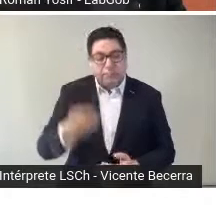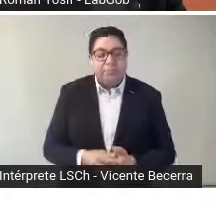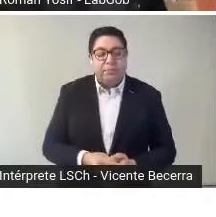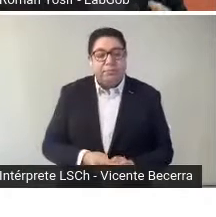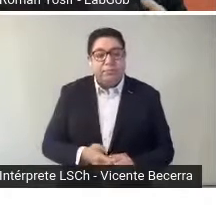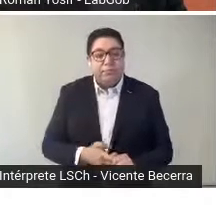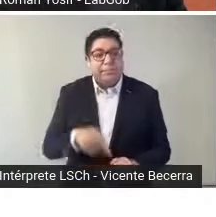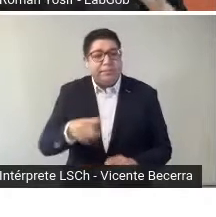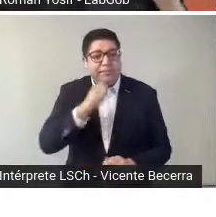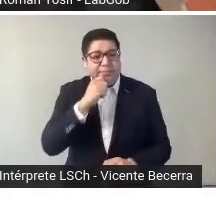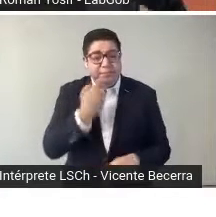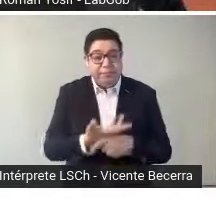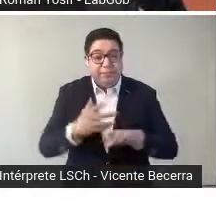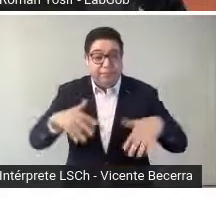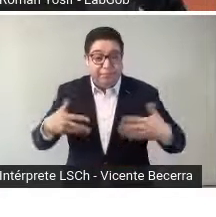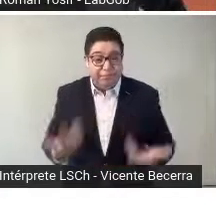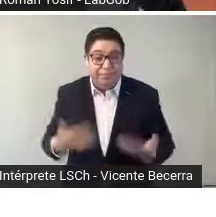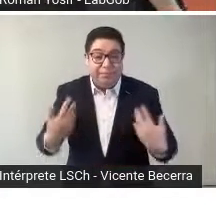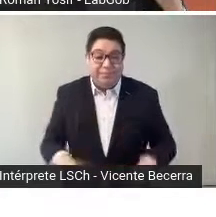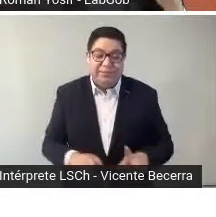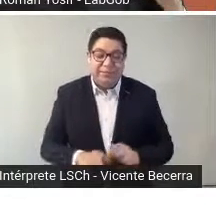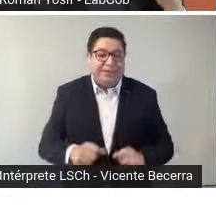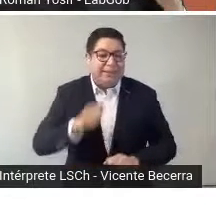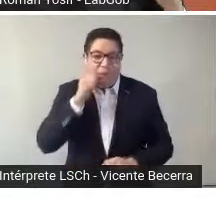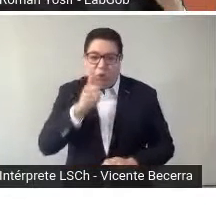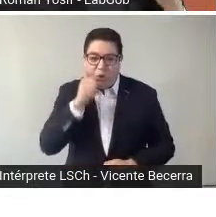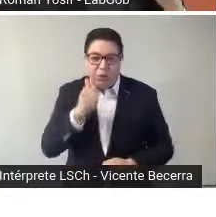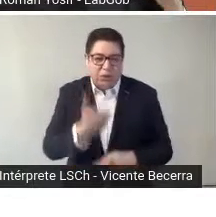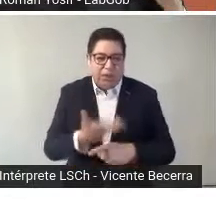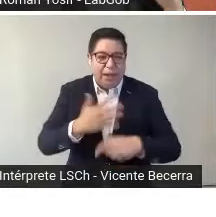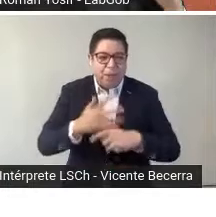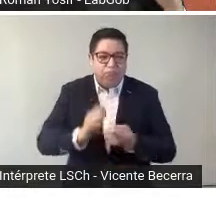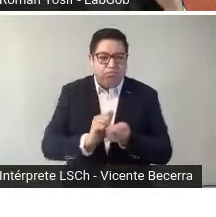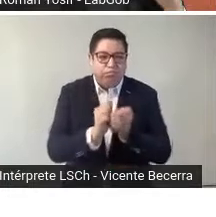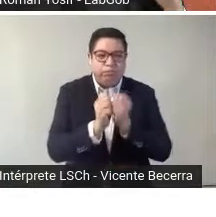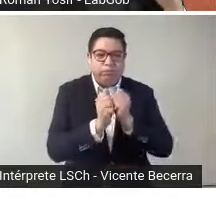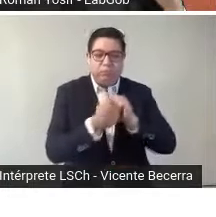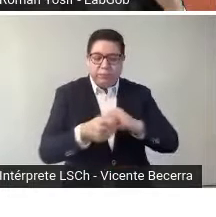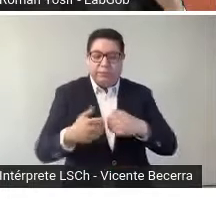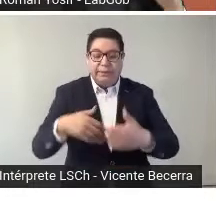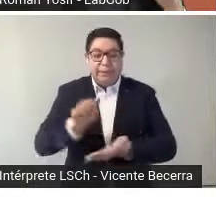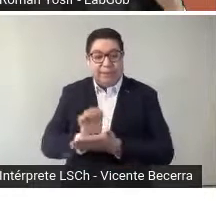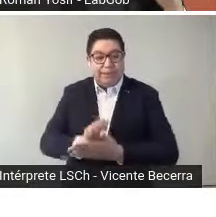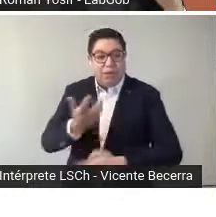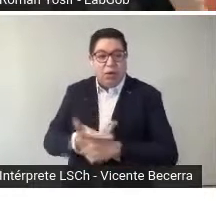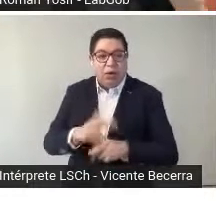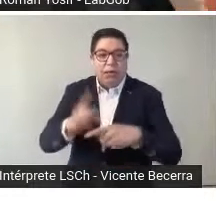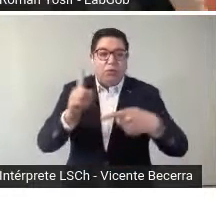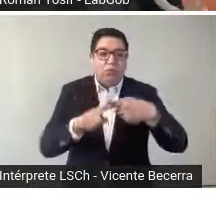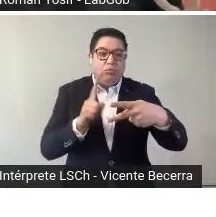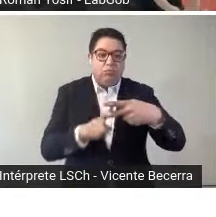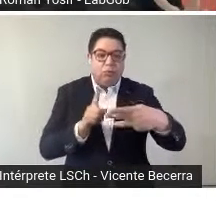innovación pública que hoy y todos los días acelera la transformación del Estado combina